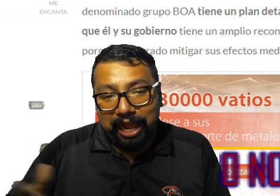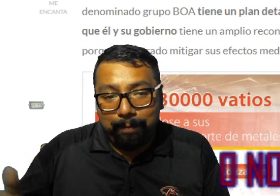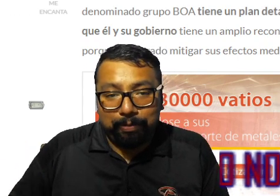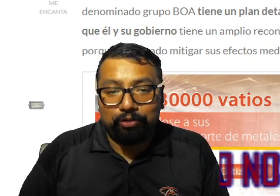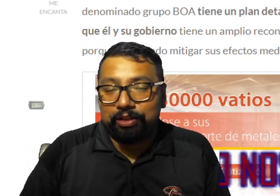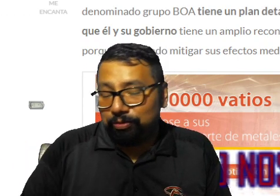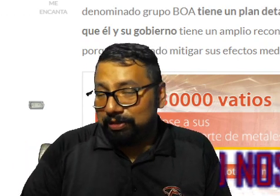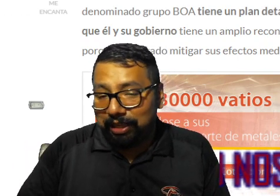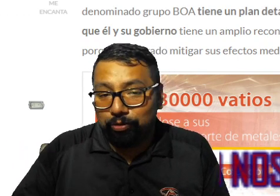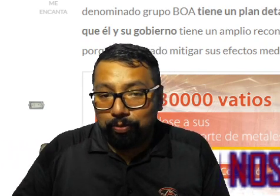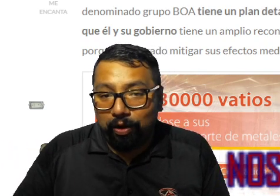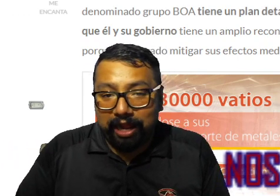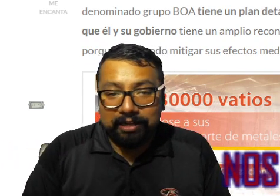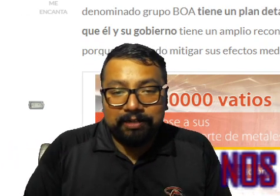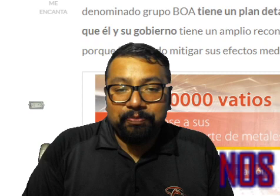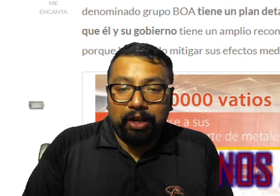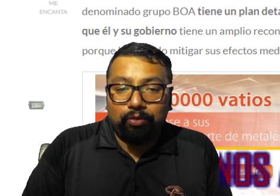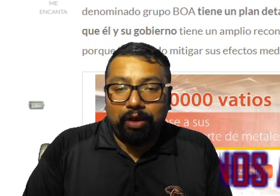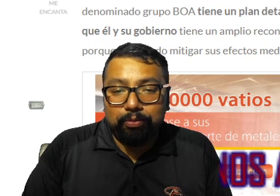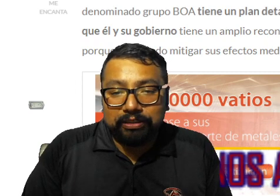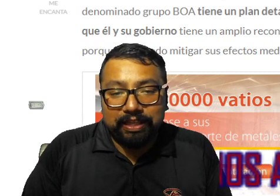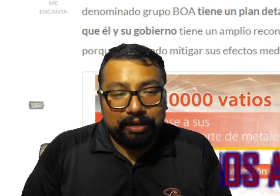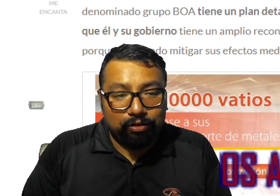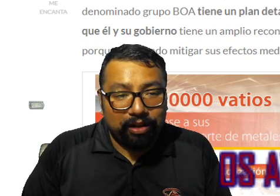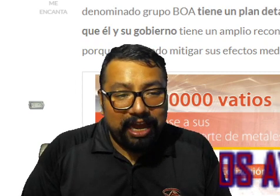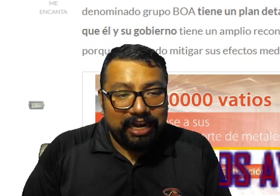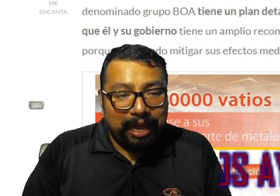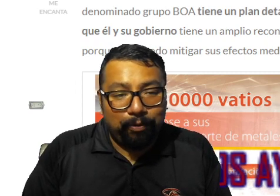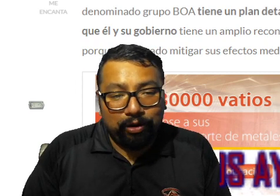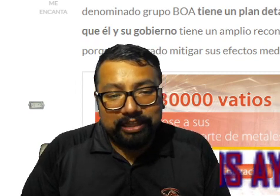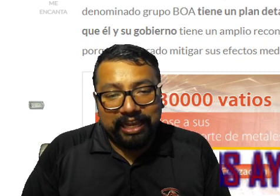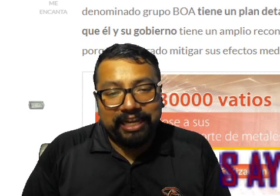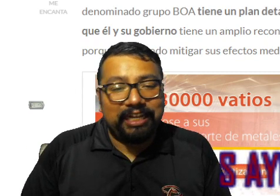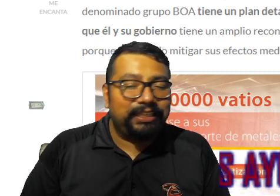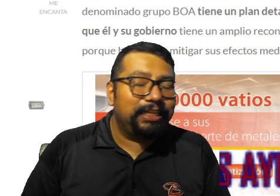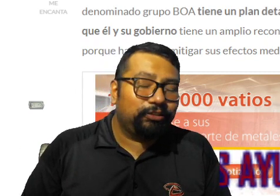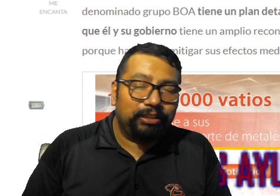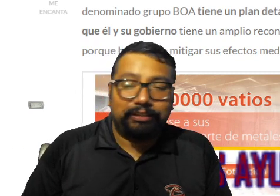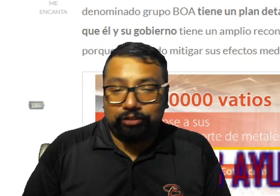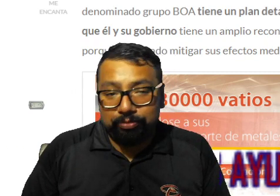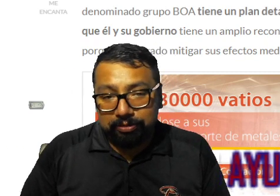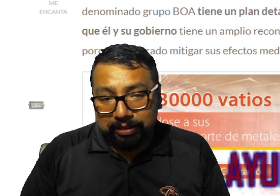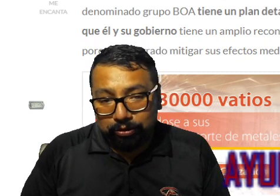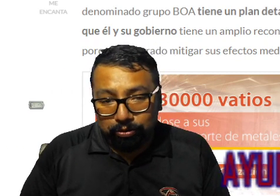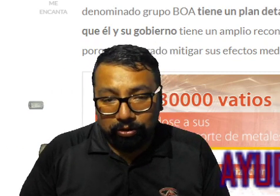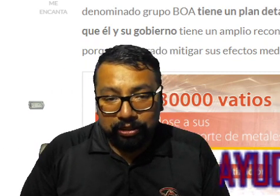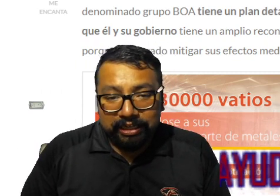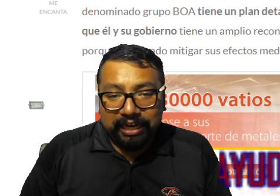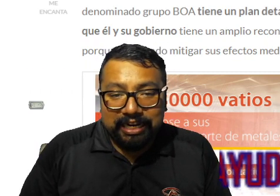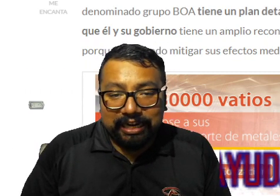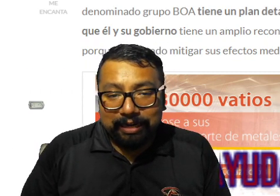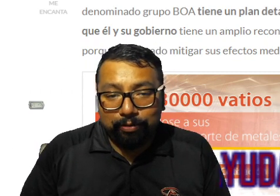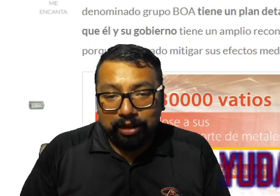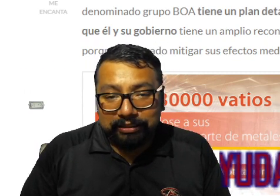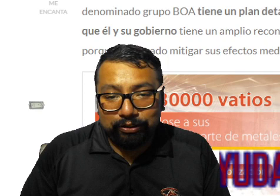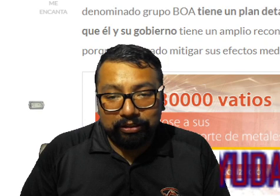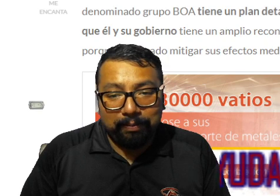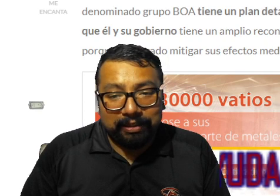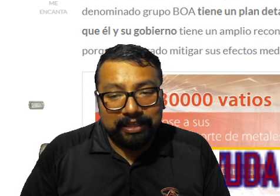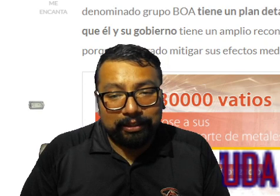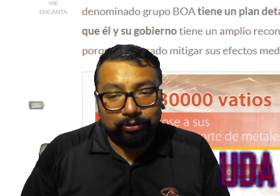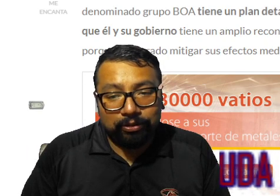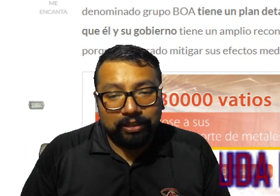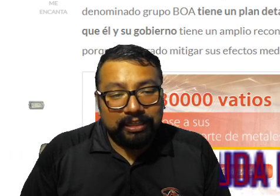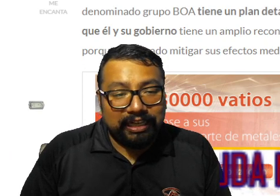amplio denominado por el cual busca derrocar a en las elecciones de 2021 en la revocación